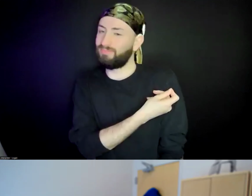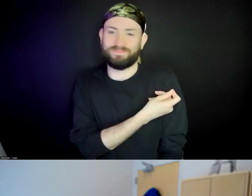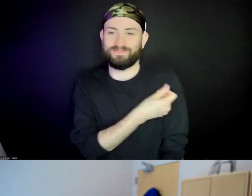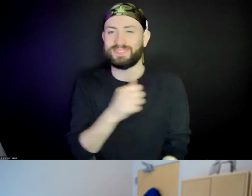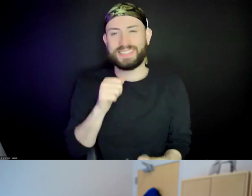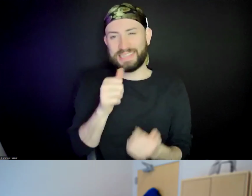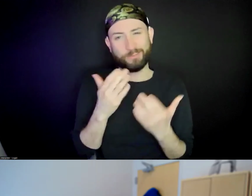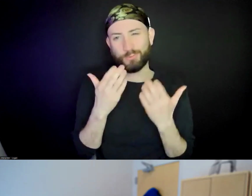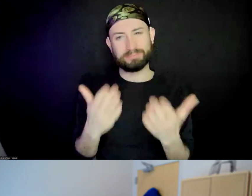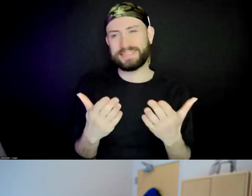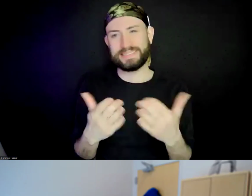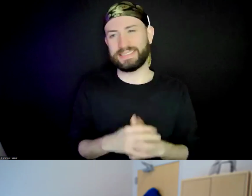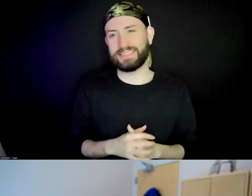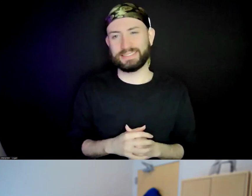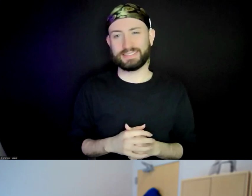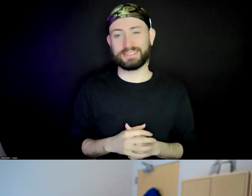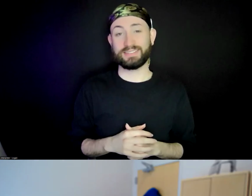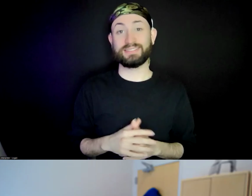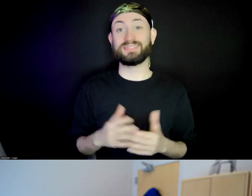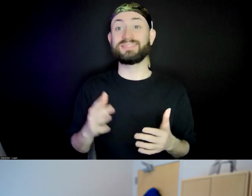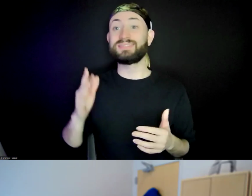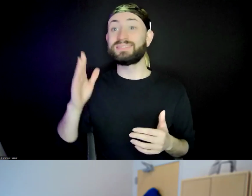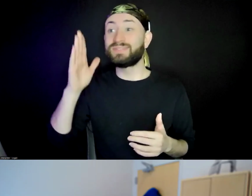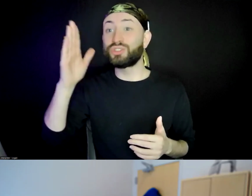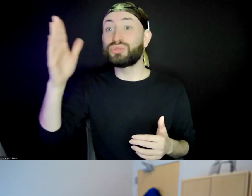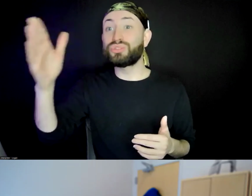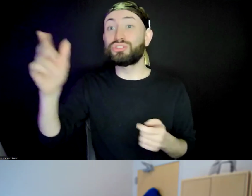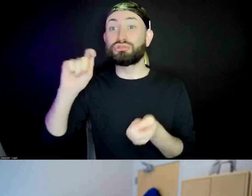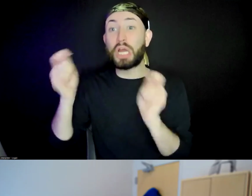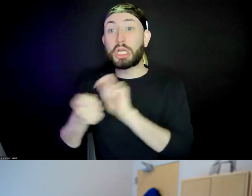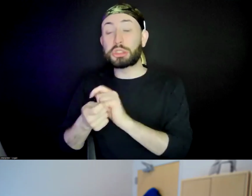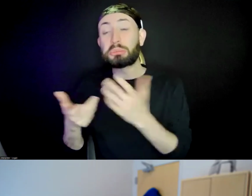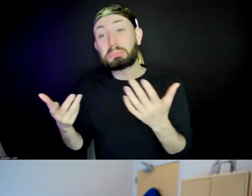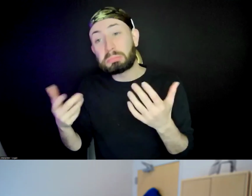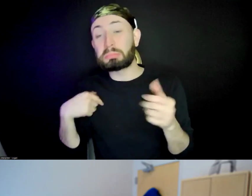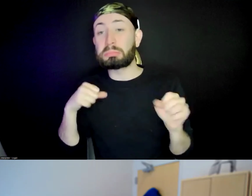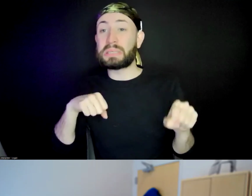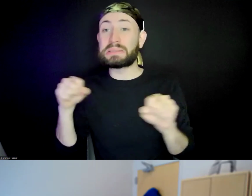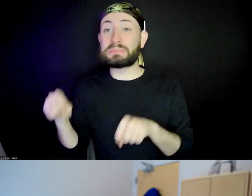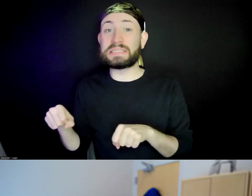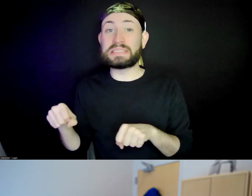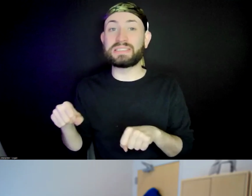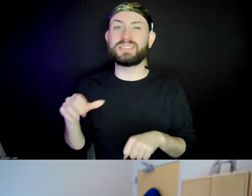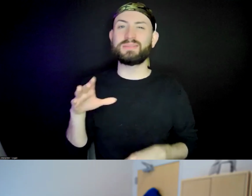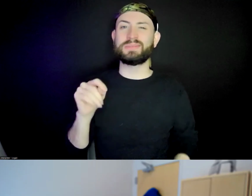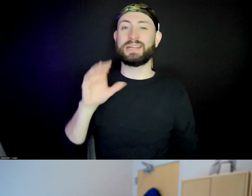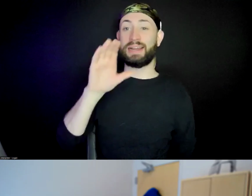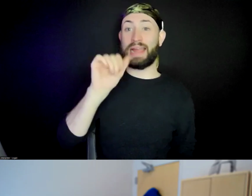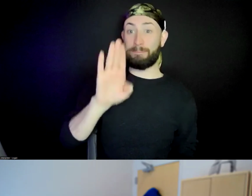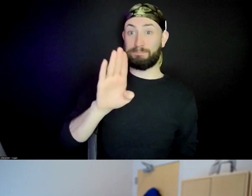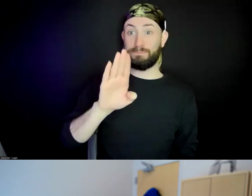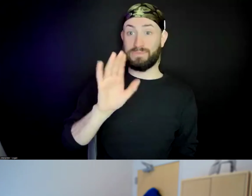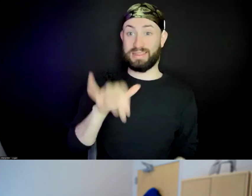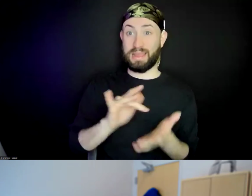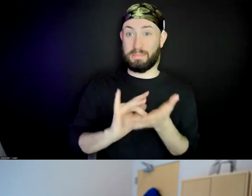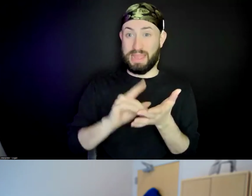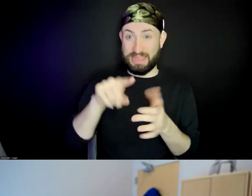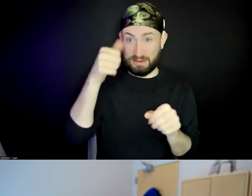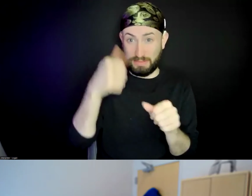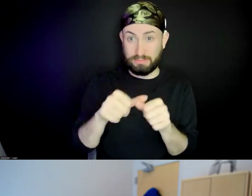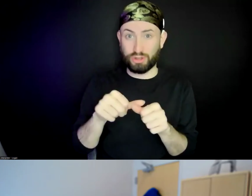de menores maduros y podríamos considerar que una persona tiene la capacidad de aceptar